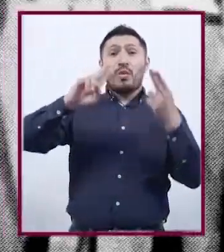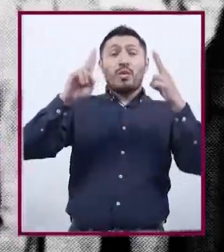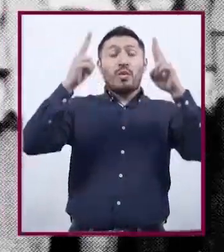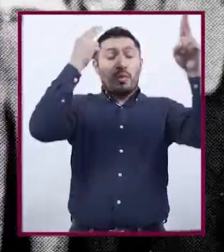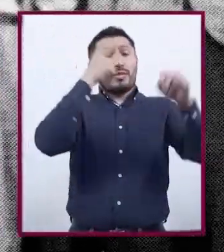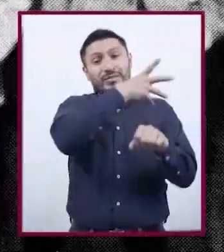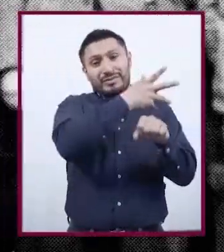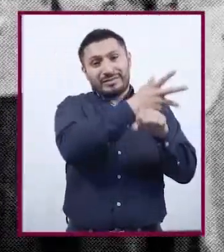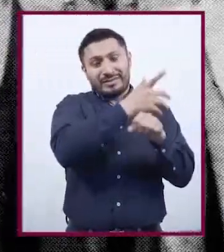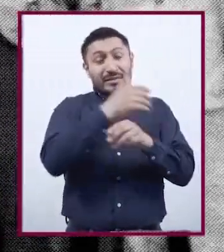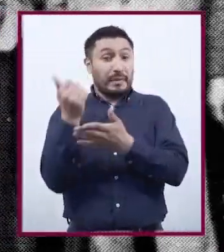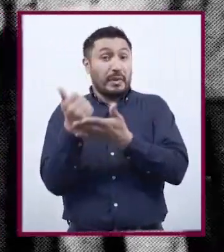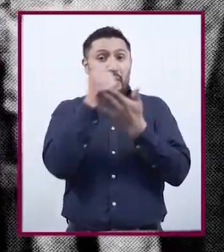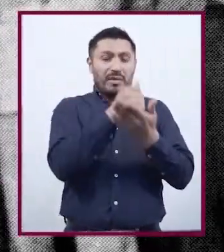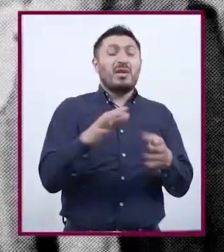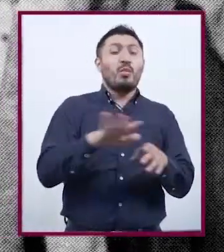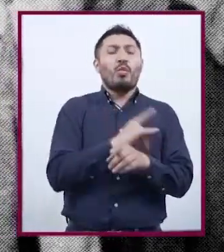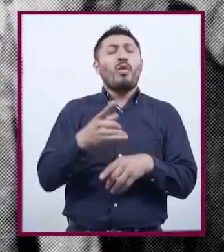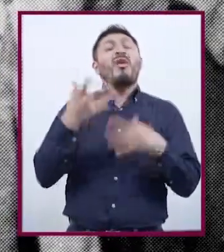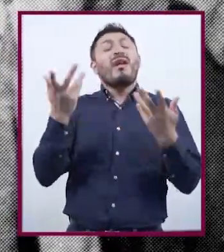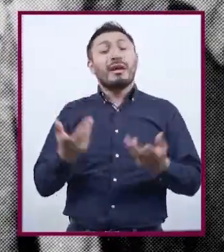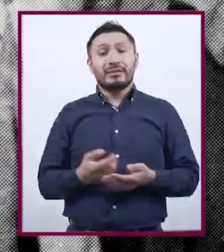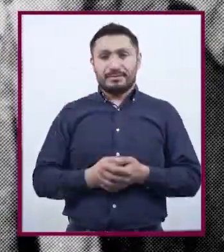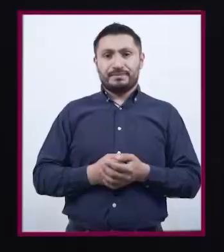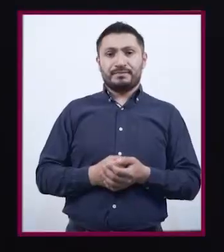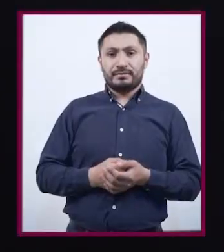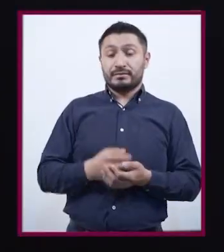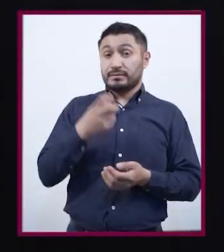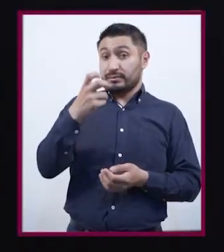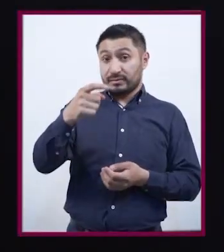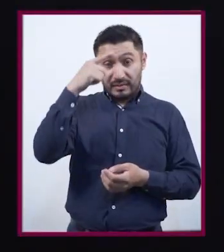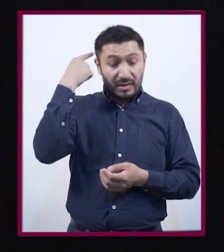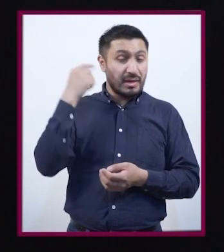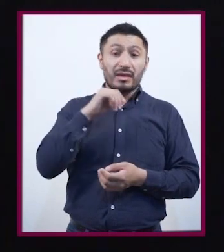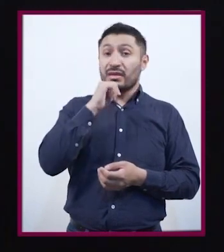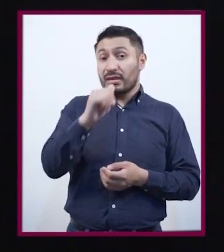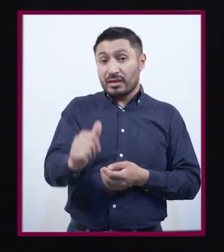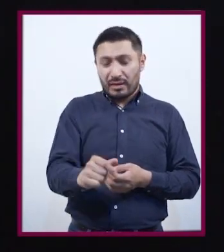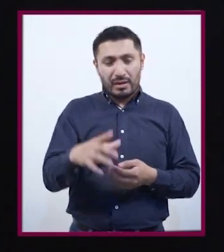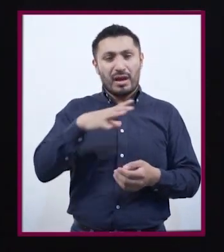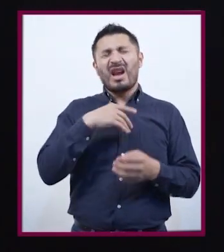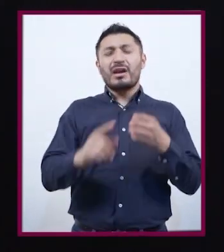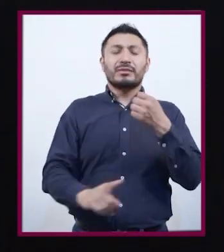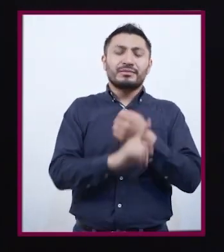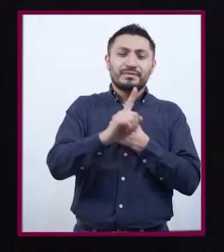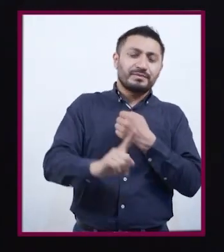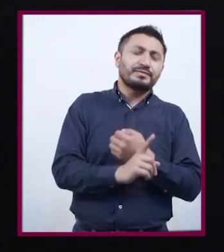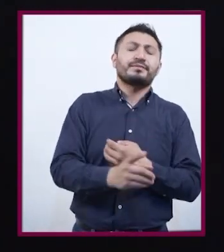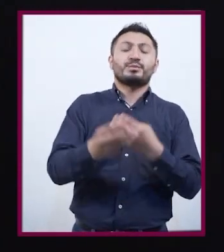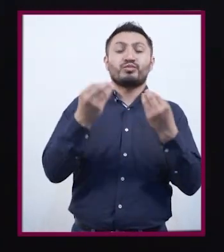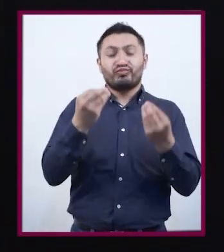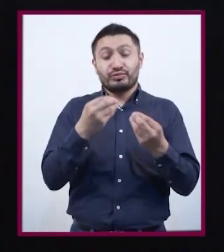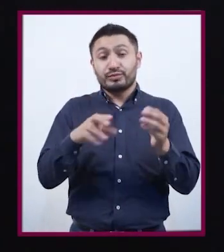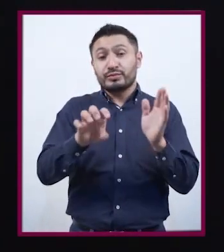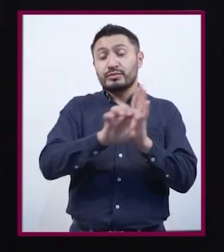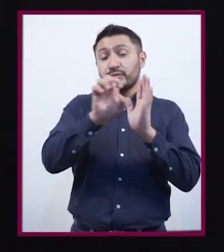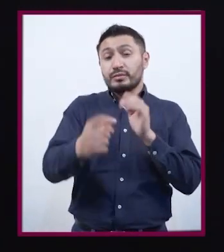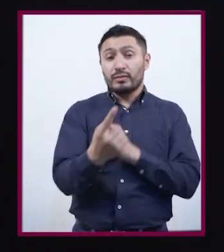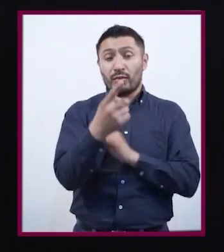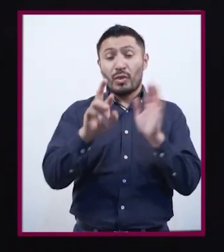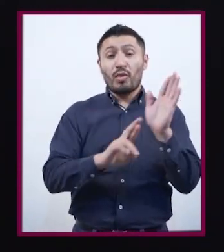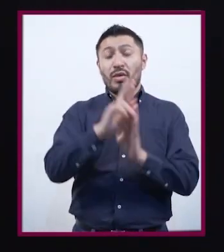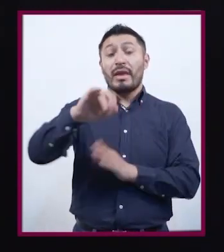los Estados Unidos. Ya verás tú por qué. Pero el camino no fue nada fácil, estuvo acompañado de varias